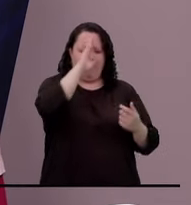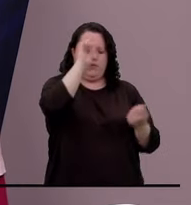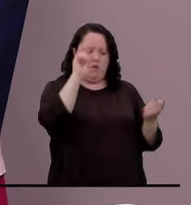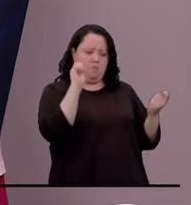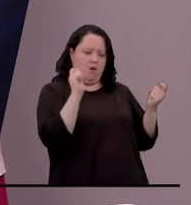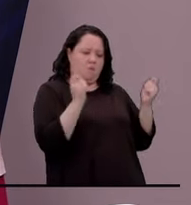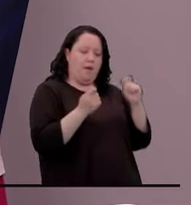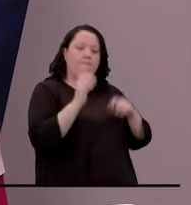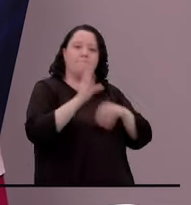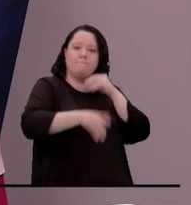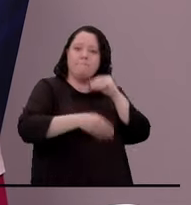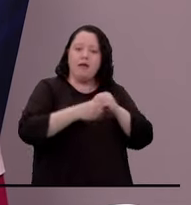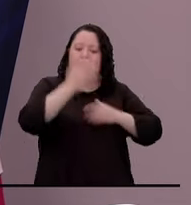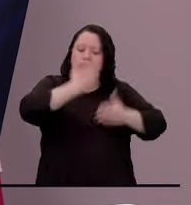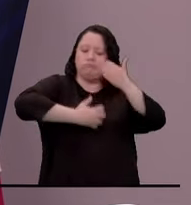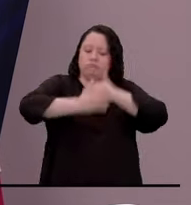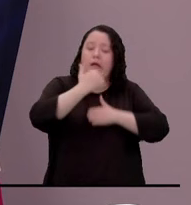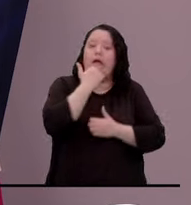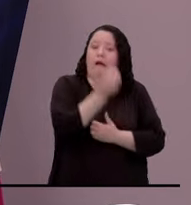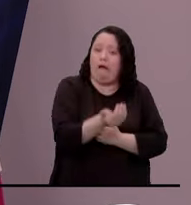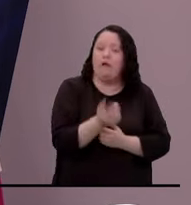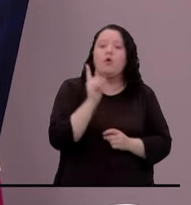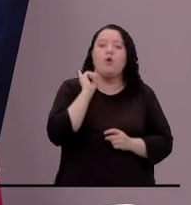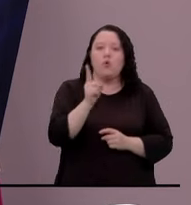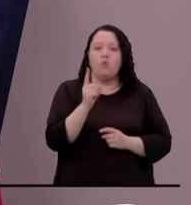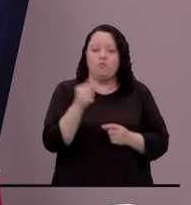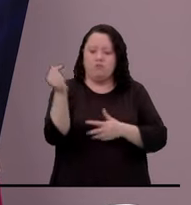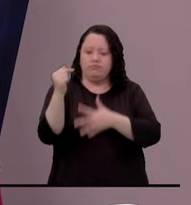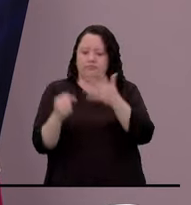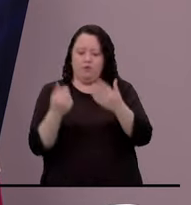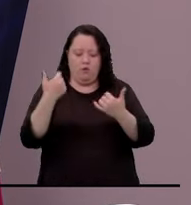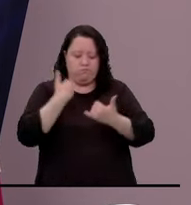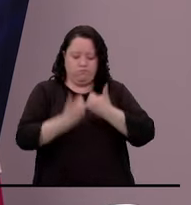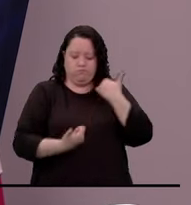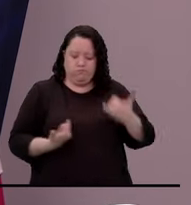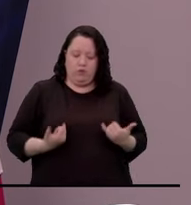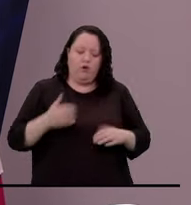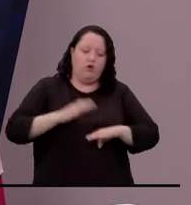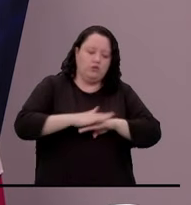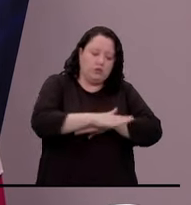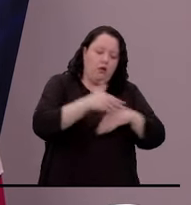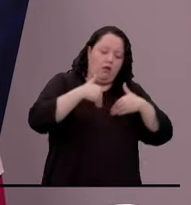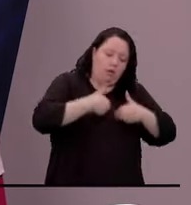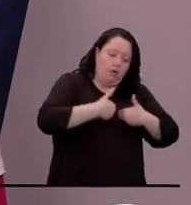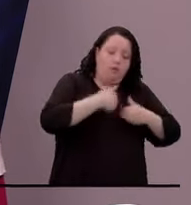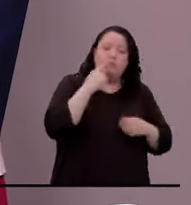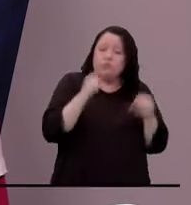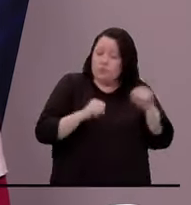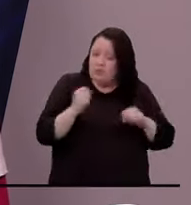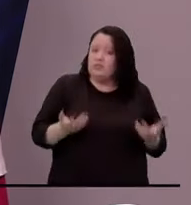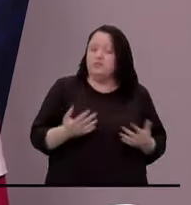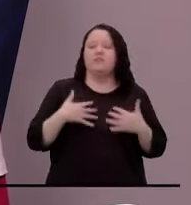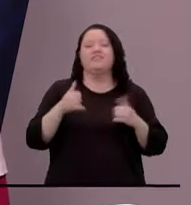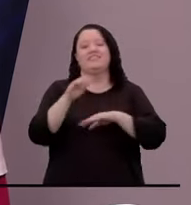necesario realizar exámenes, porque también múltiples condiciones pueden producir agotamiento físico. Feliz tarde, Lucía Fernanda.